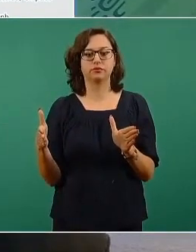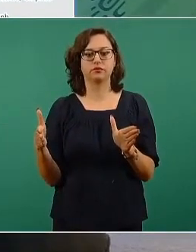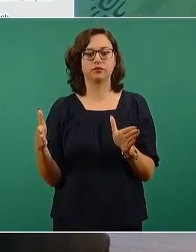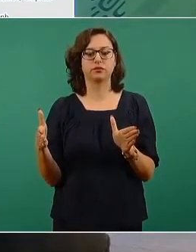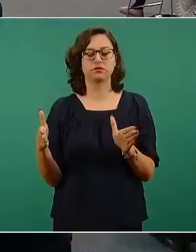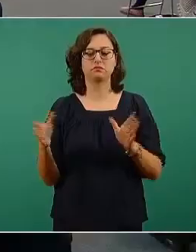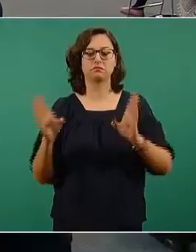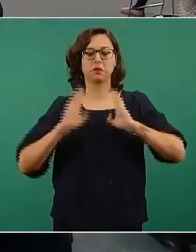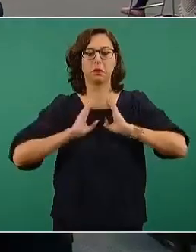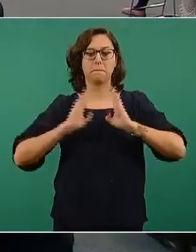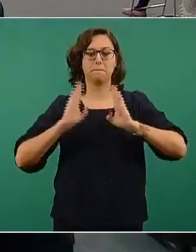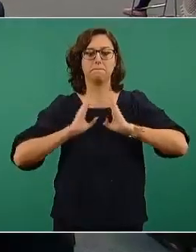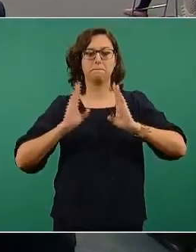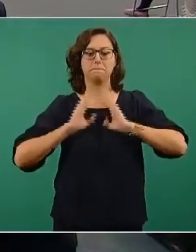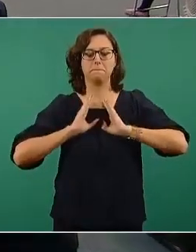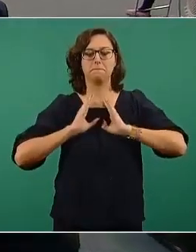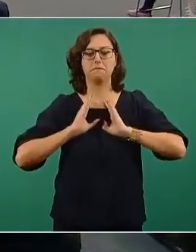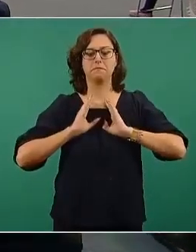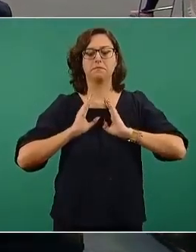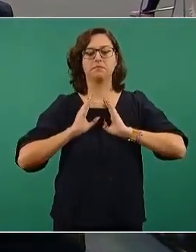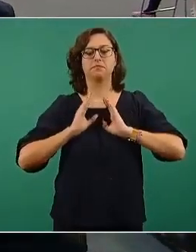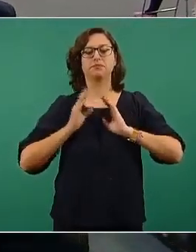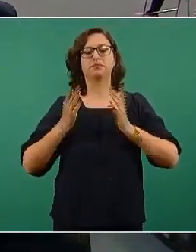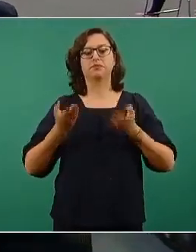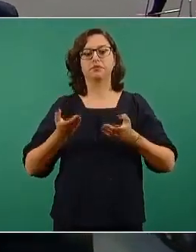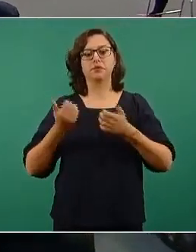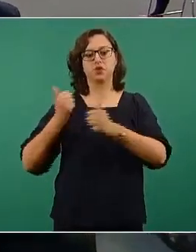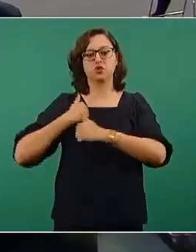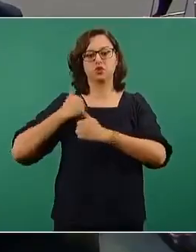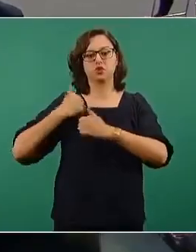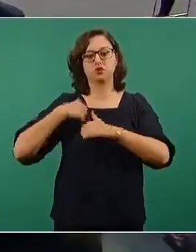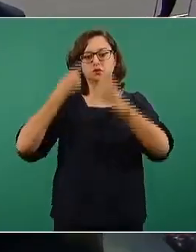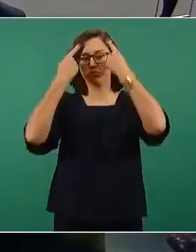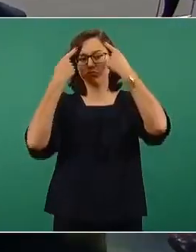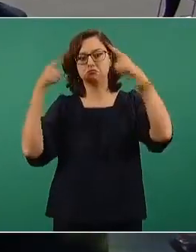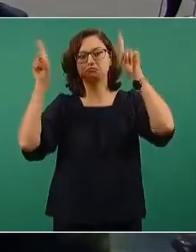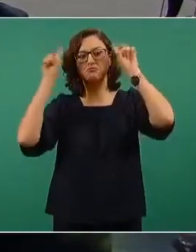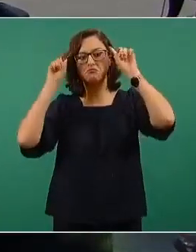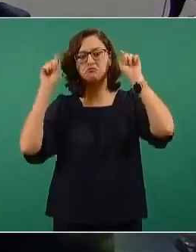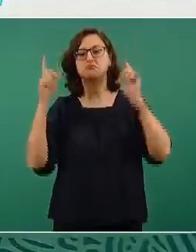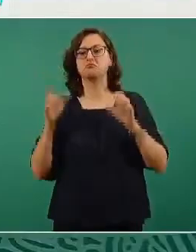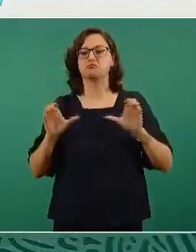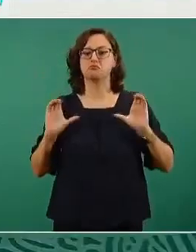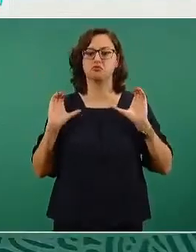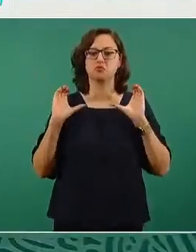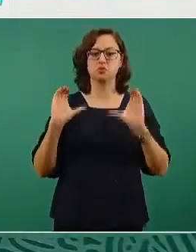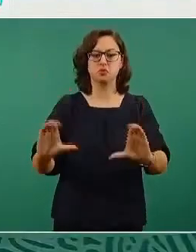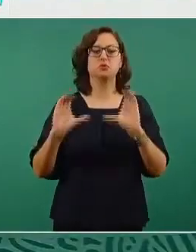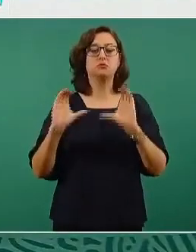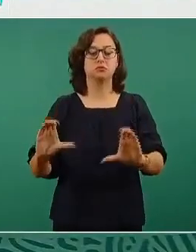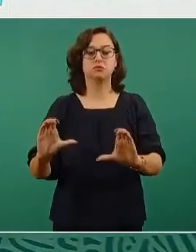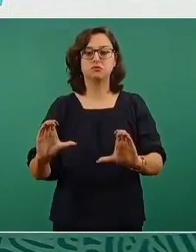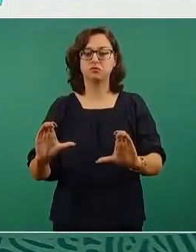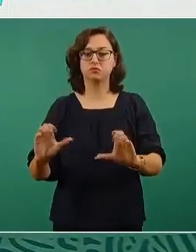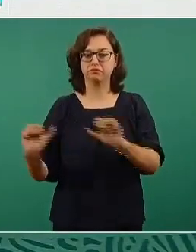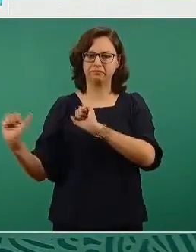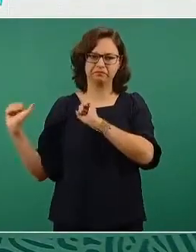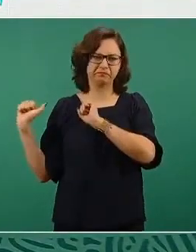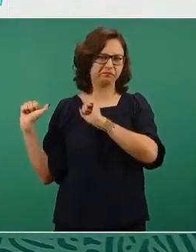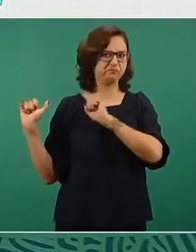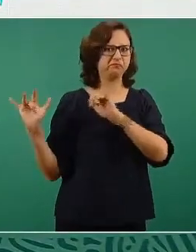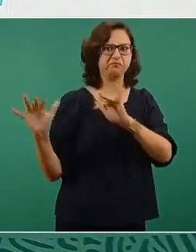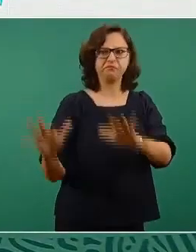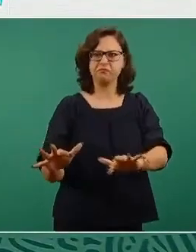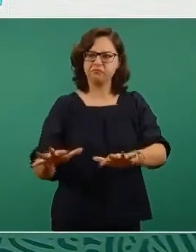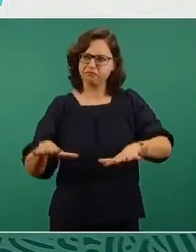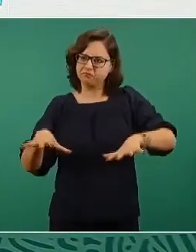el ejército y la marina al cuidado de los ductos. Y se nos produjo una crisis, si se acuerdan, al